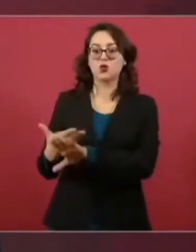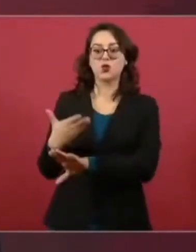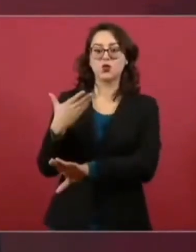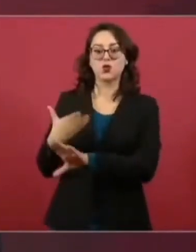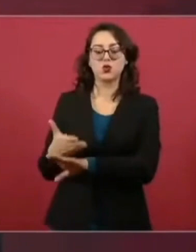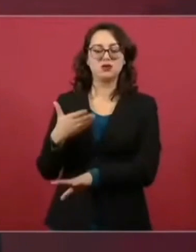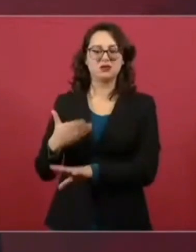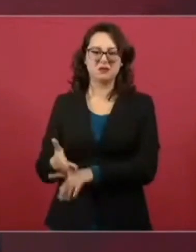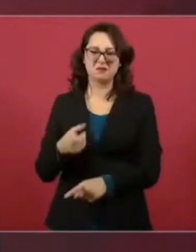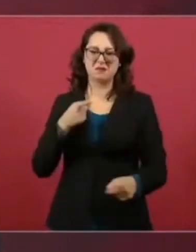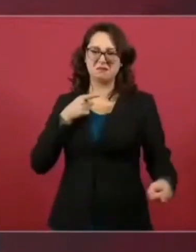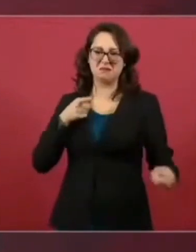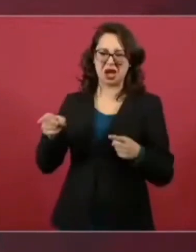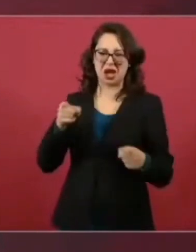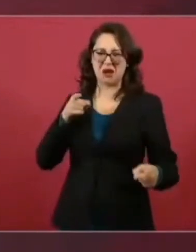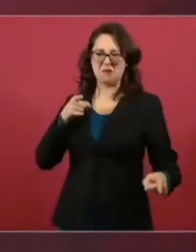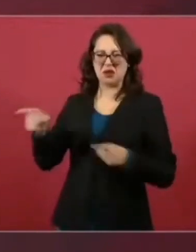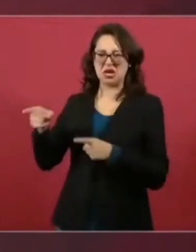demagogo,